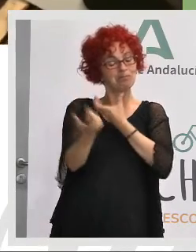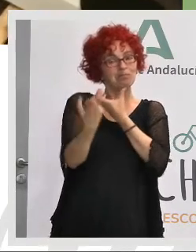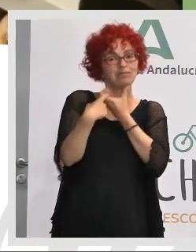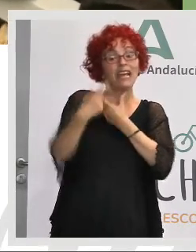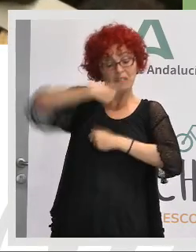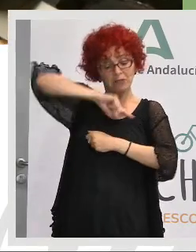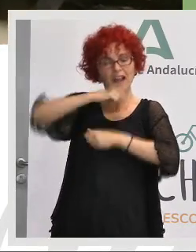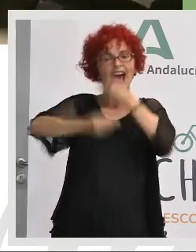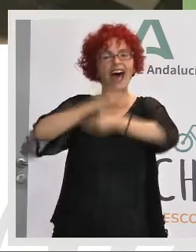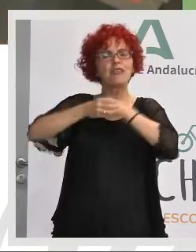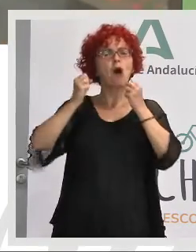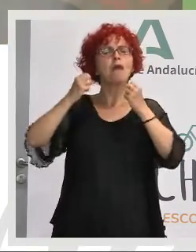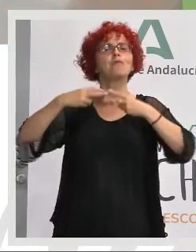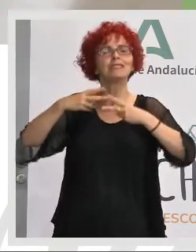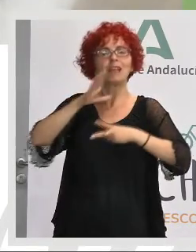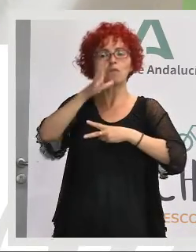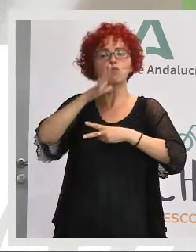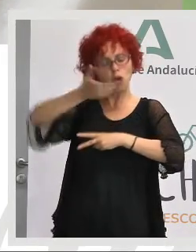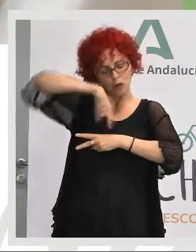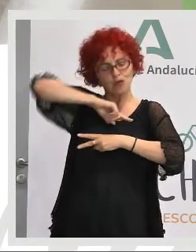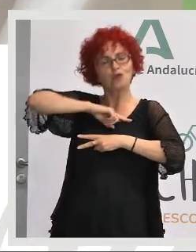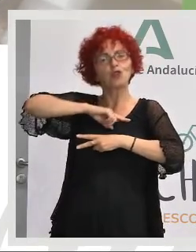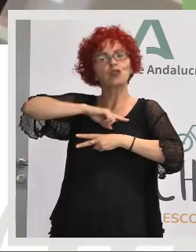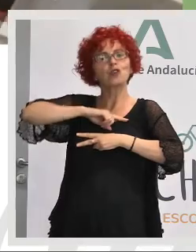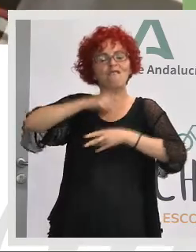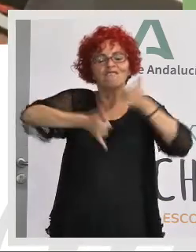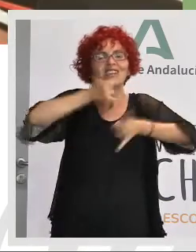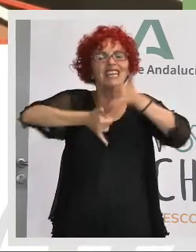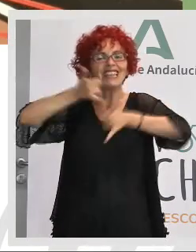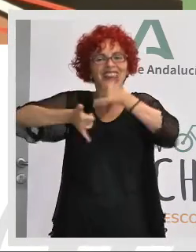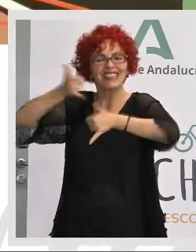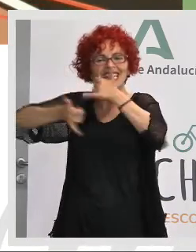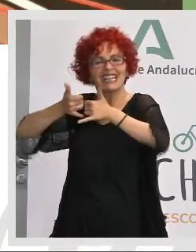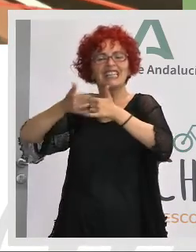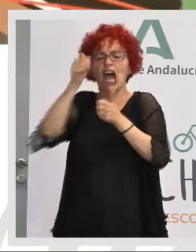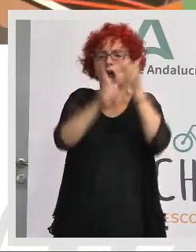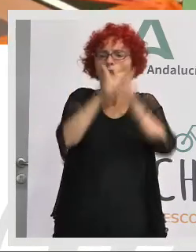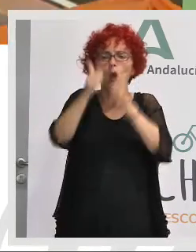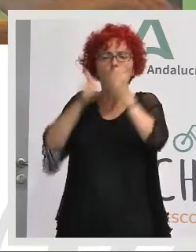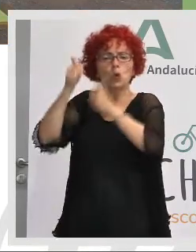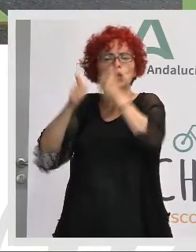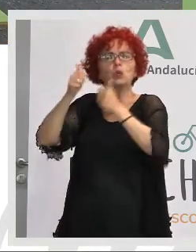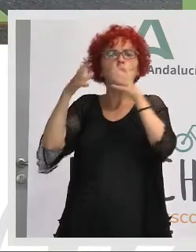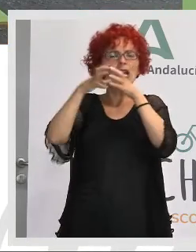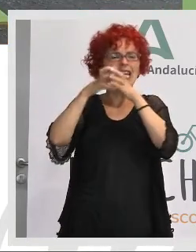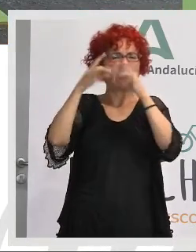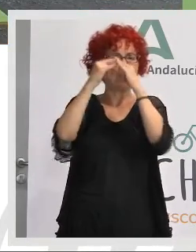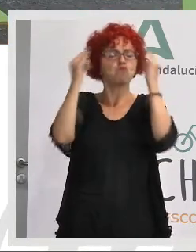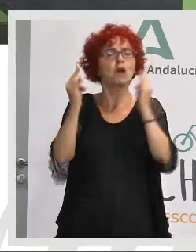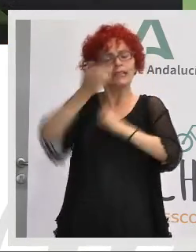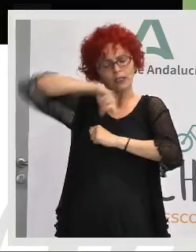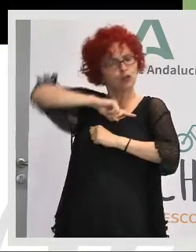Llevamos nuestra apuesta por la movilidad intermodal con bici donde quiera que vamos, como el concurso de puentes de la Universidad de Granada. En bici todo el mundo